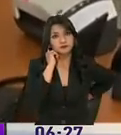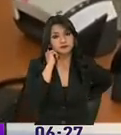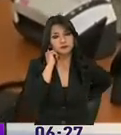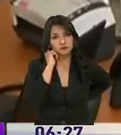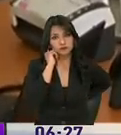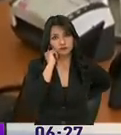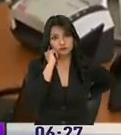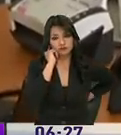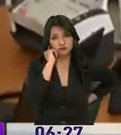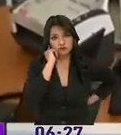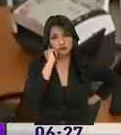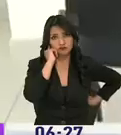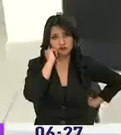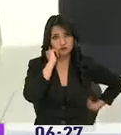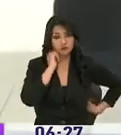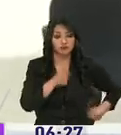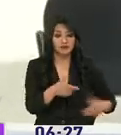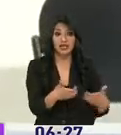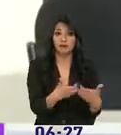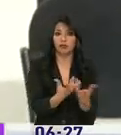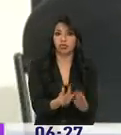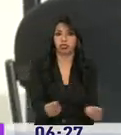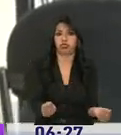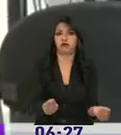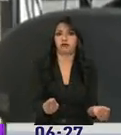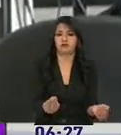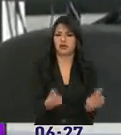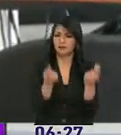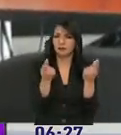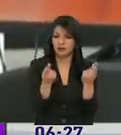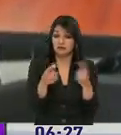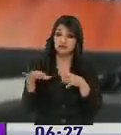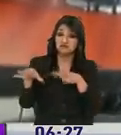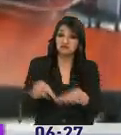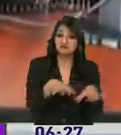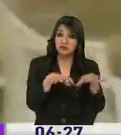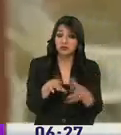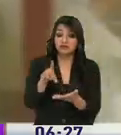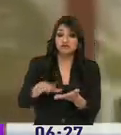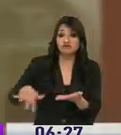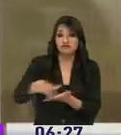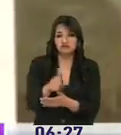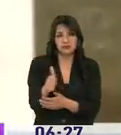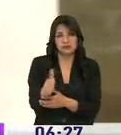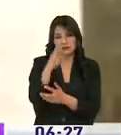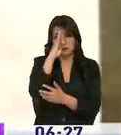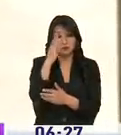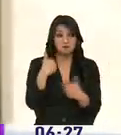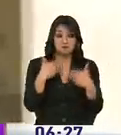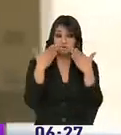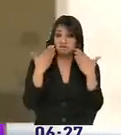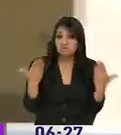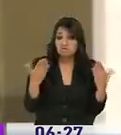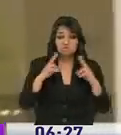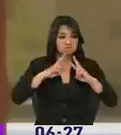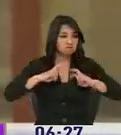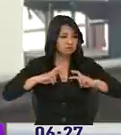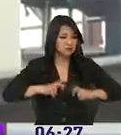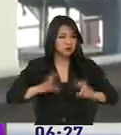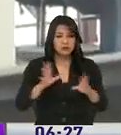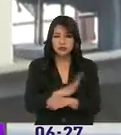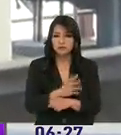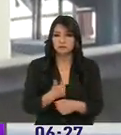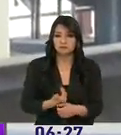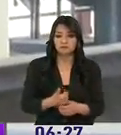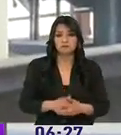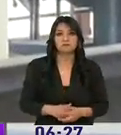de los... Desaparecieron los equipos por alguna magia que la coordinación zonal y la misma policía aún no logran decodificar